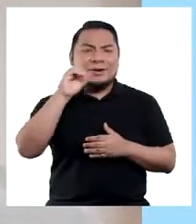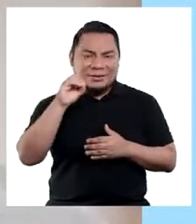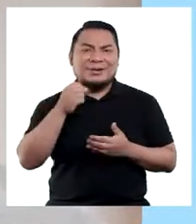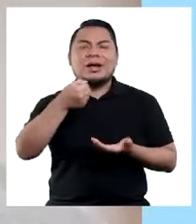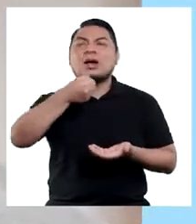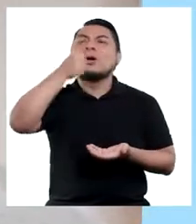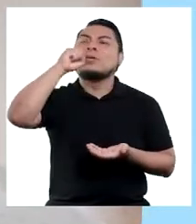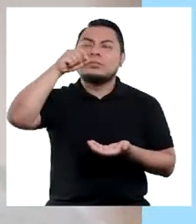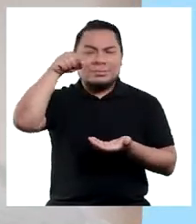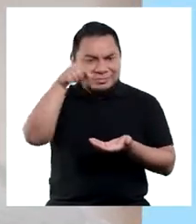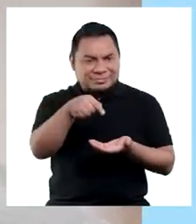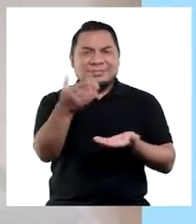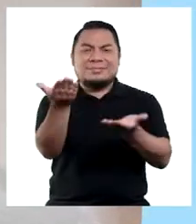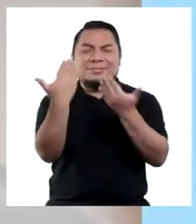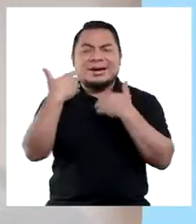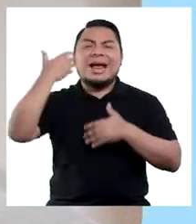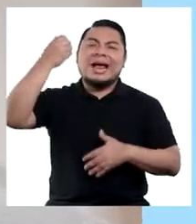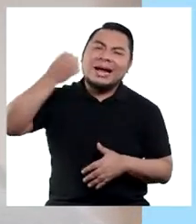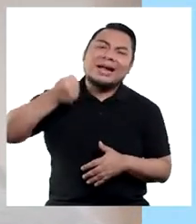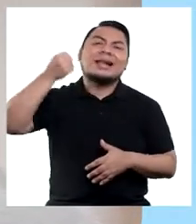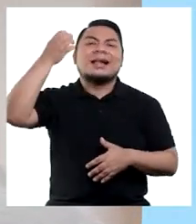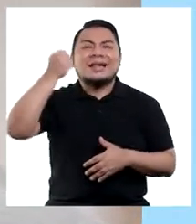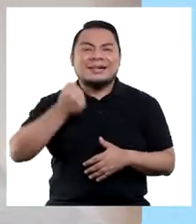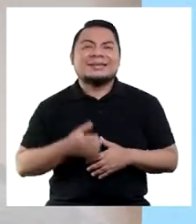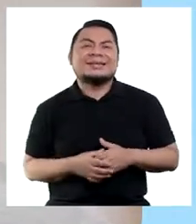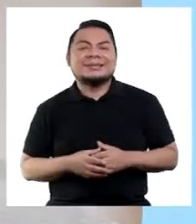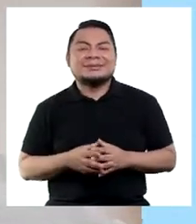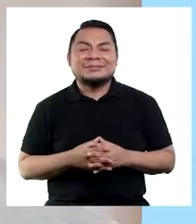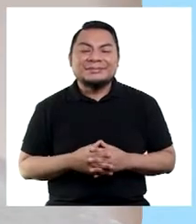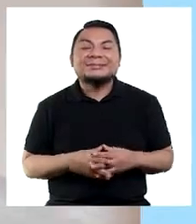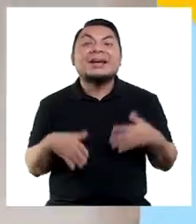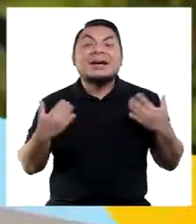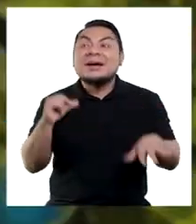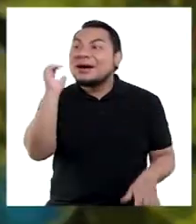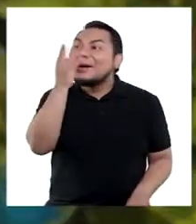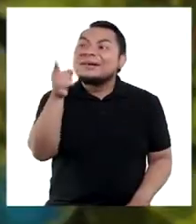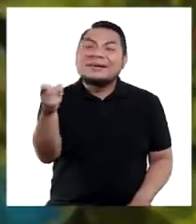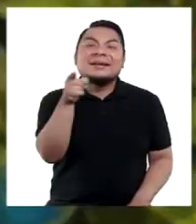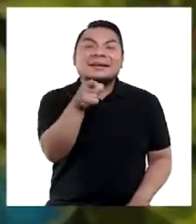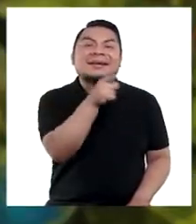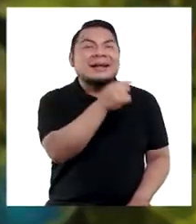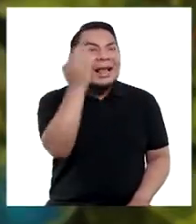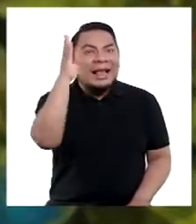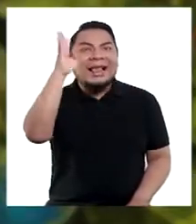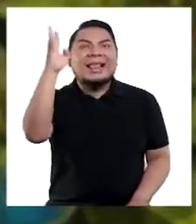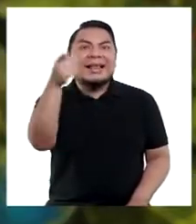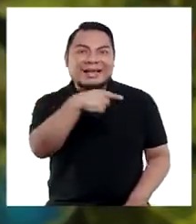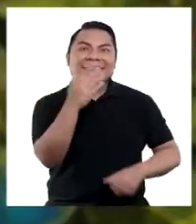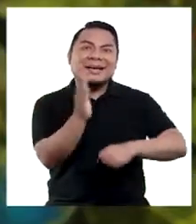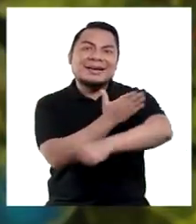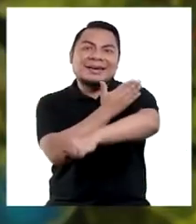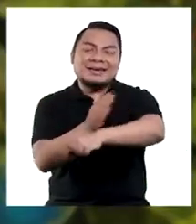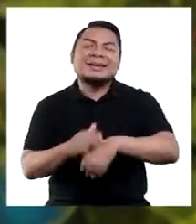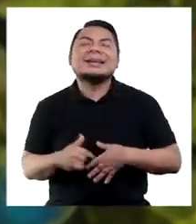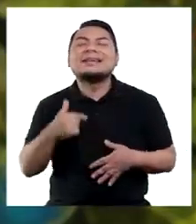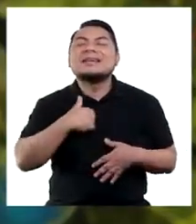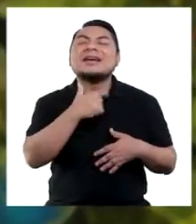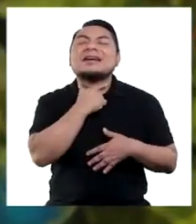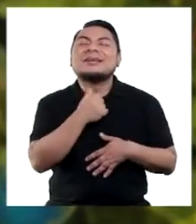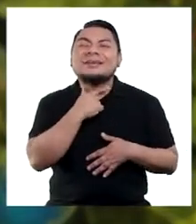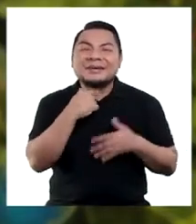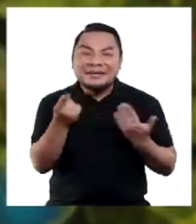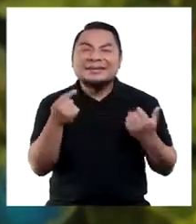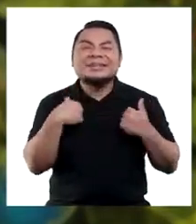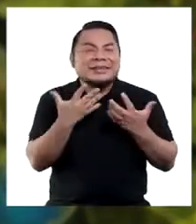hierro tome sus leches y tan lindas canciones me